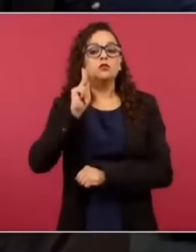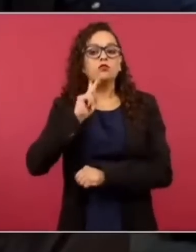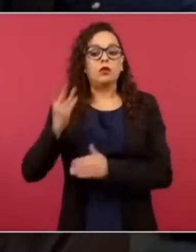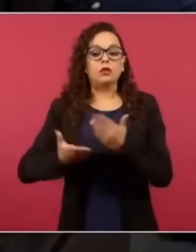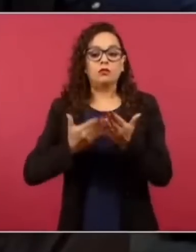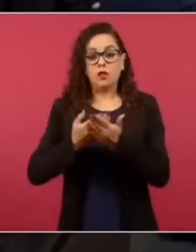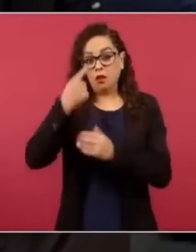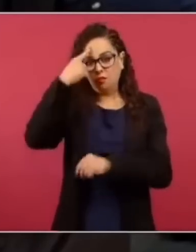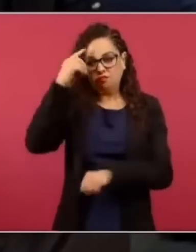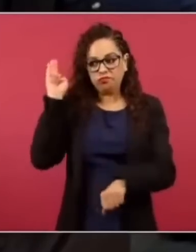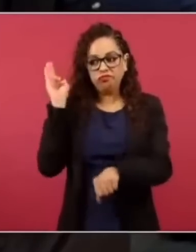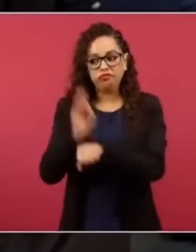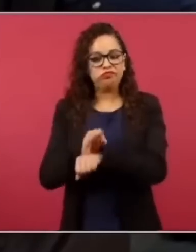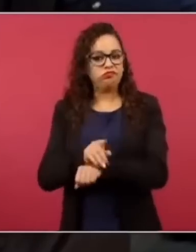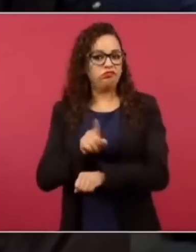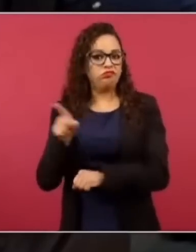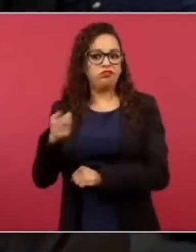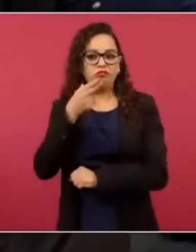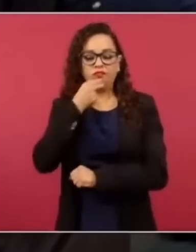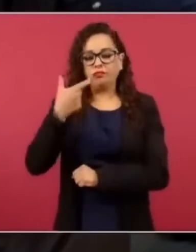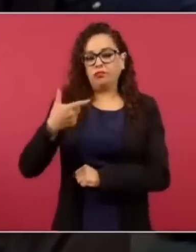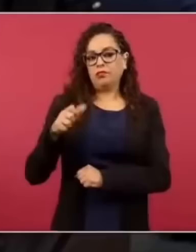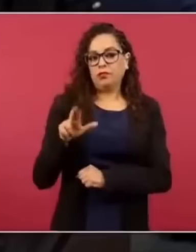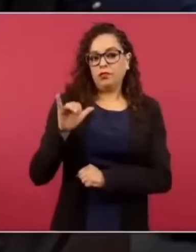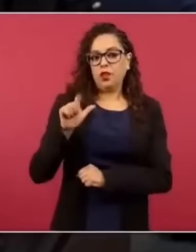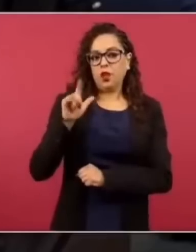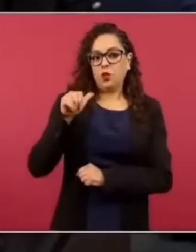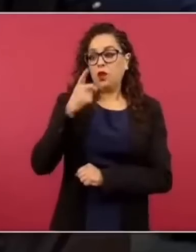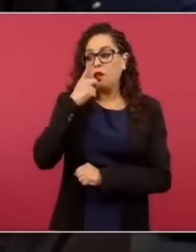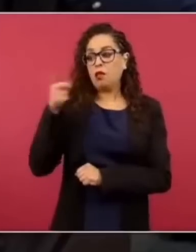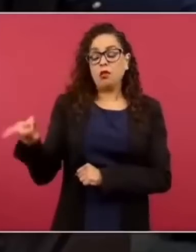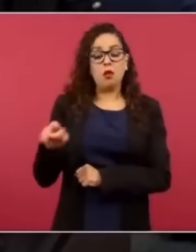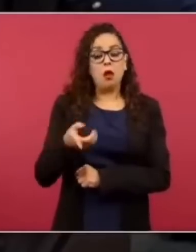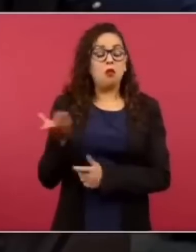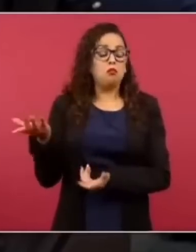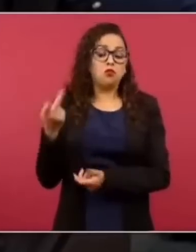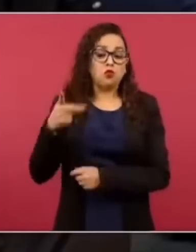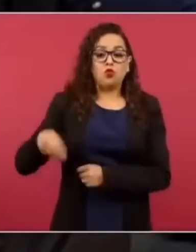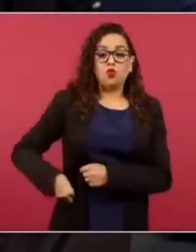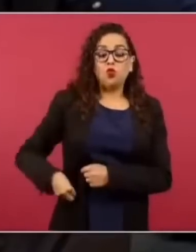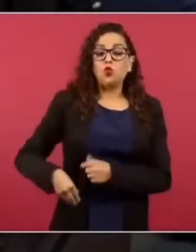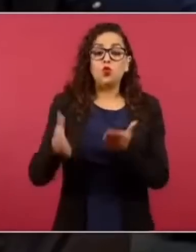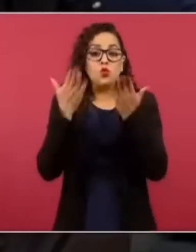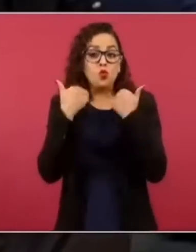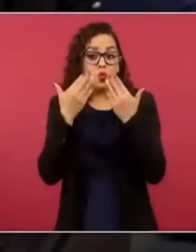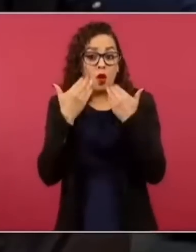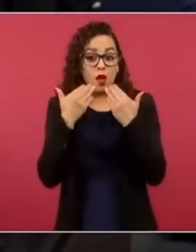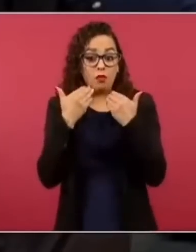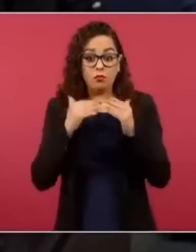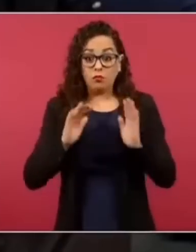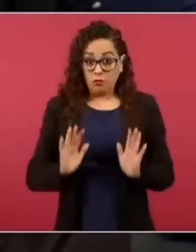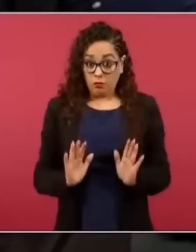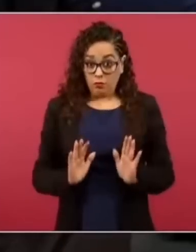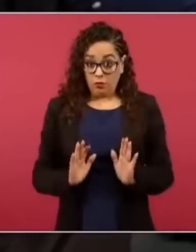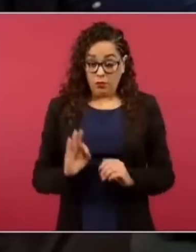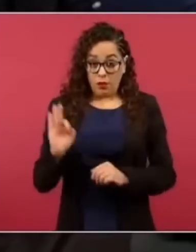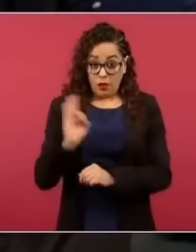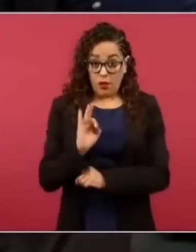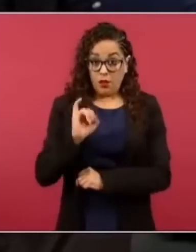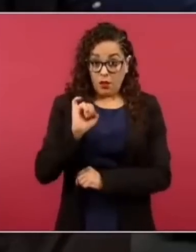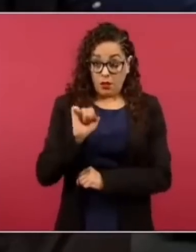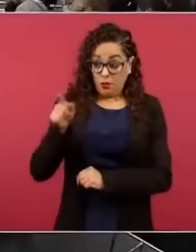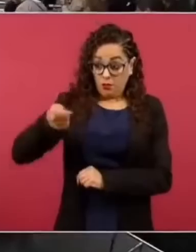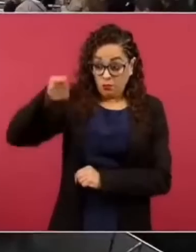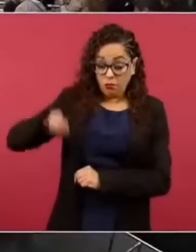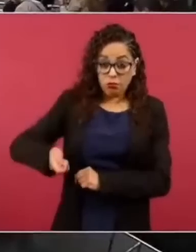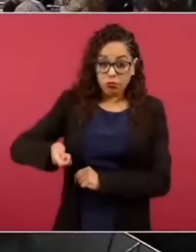defender la inocencia, en todo caso, de García Luna, quien insiste en declararse como tal, declararse no culpable de ese tipo de